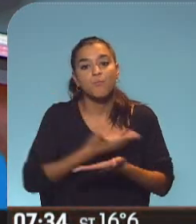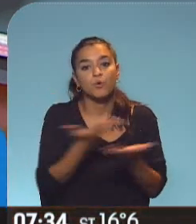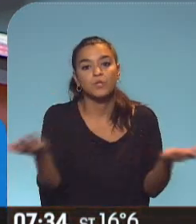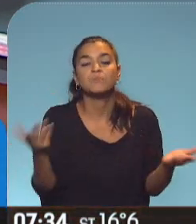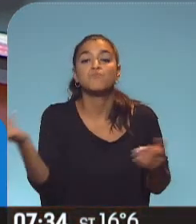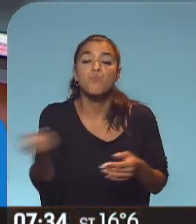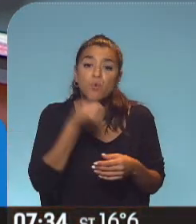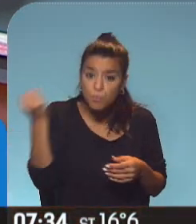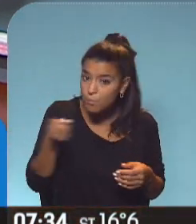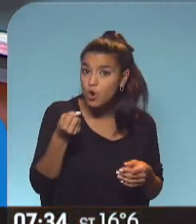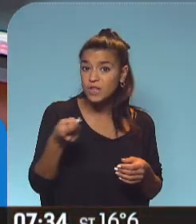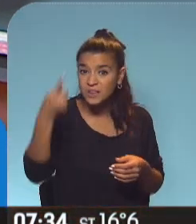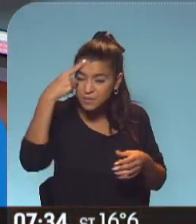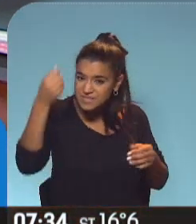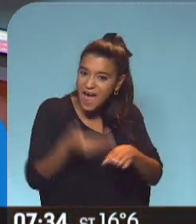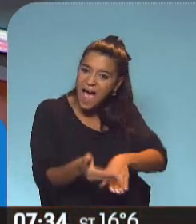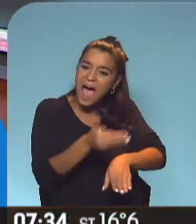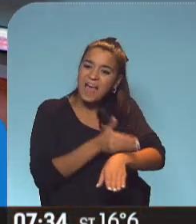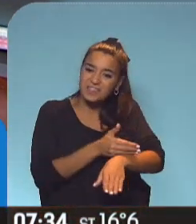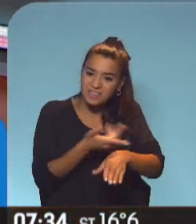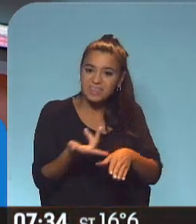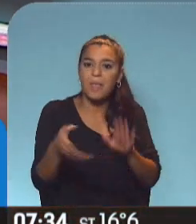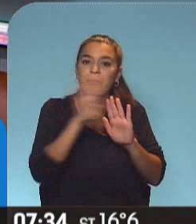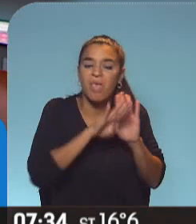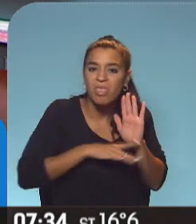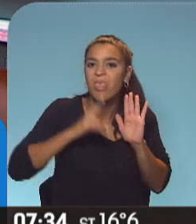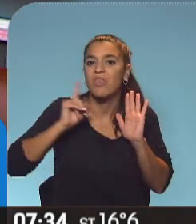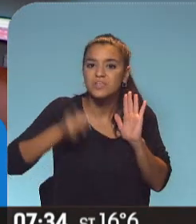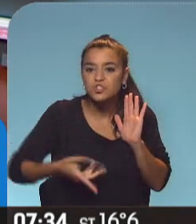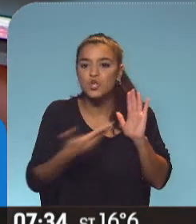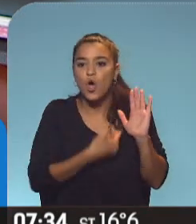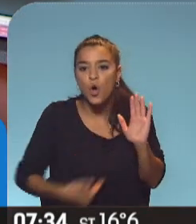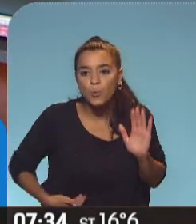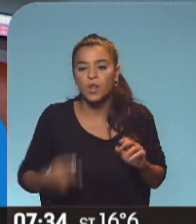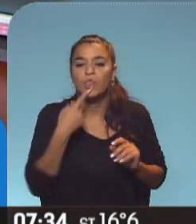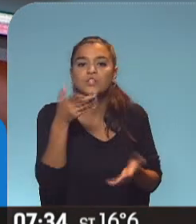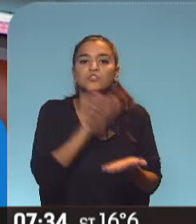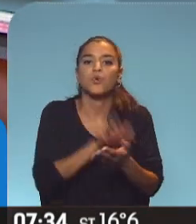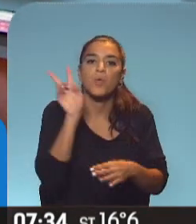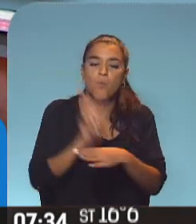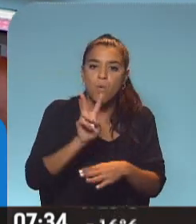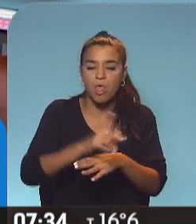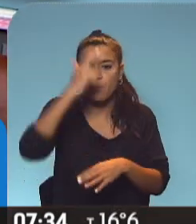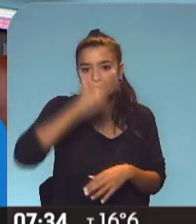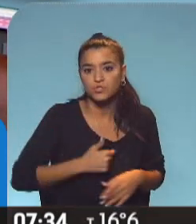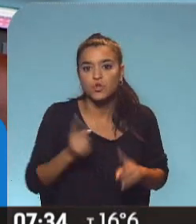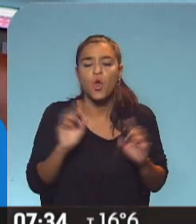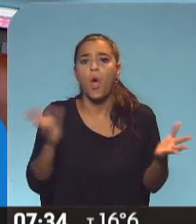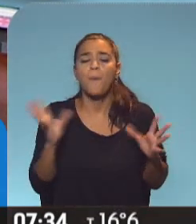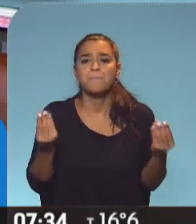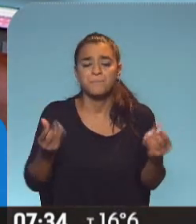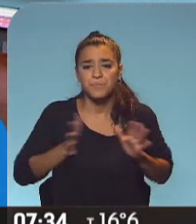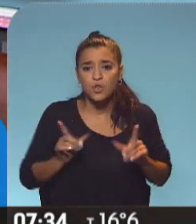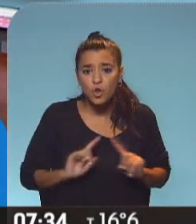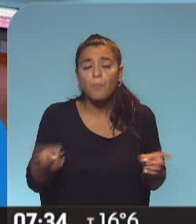muy importante tomar conciencia de las medidas que el gobierno ha manifestado en cuanto al cuidado personal, no entrar en pánico, pero sí